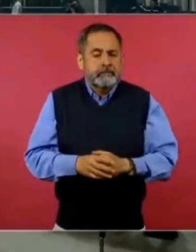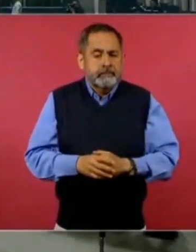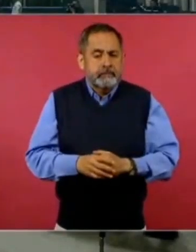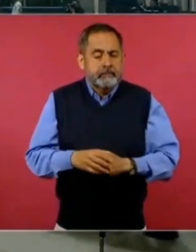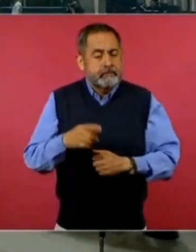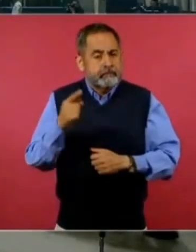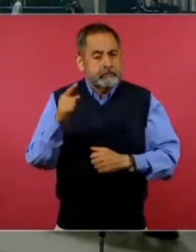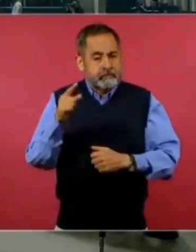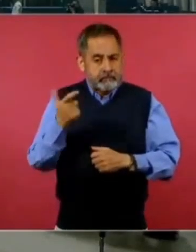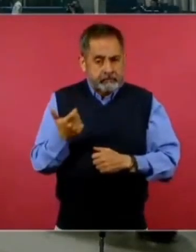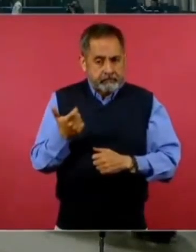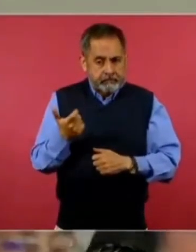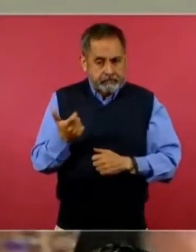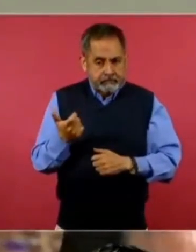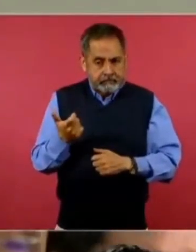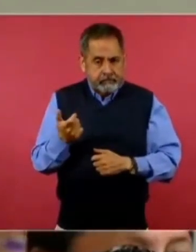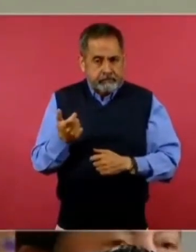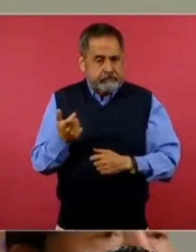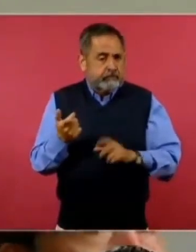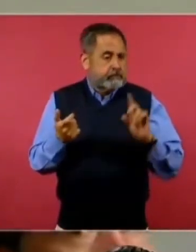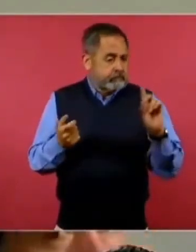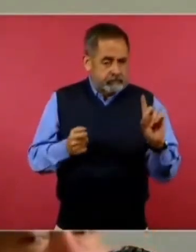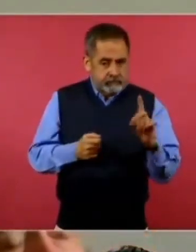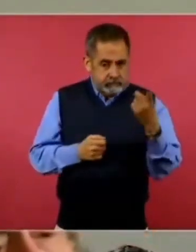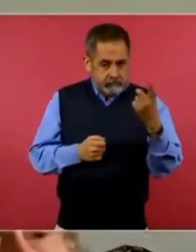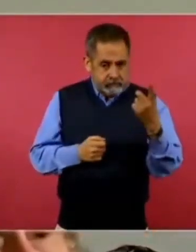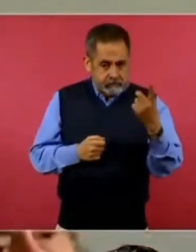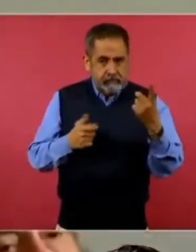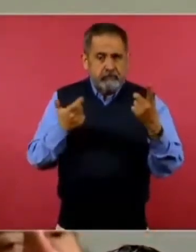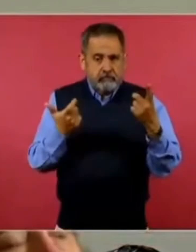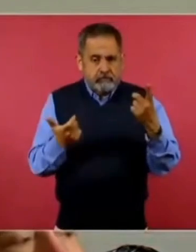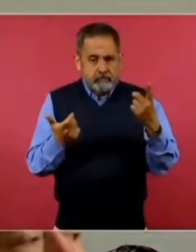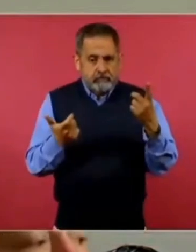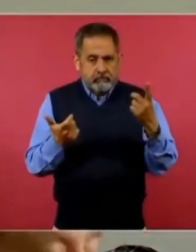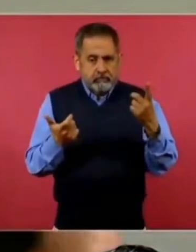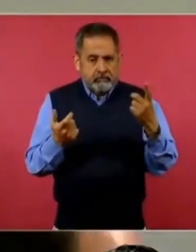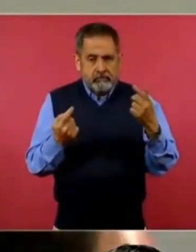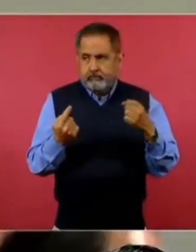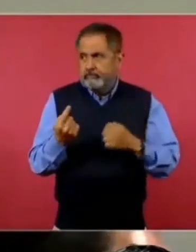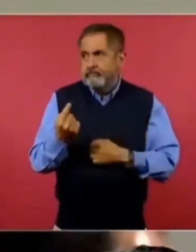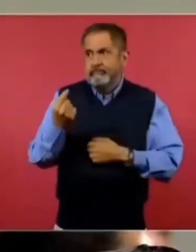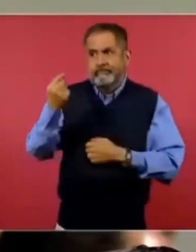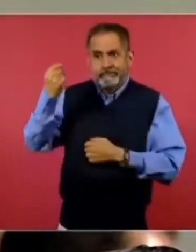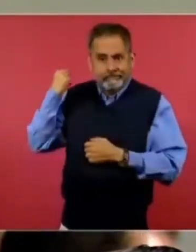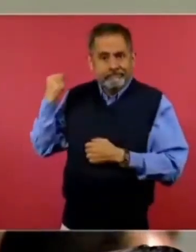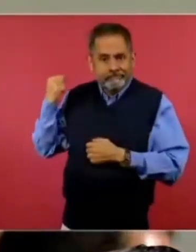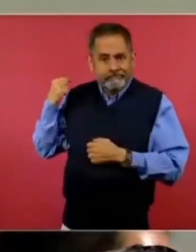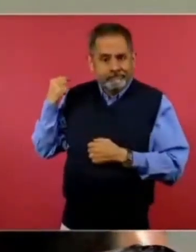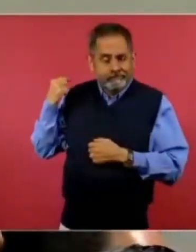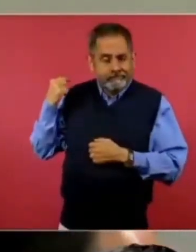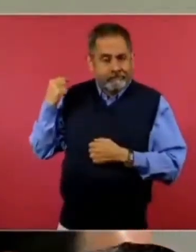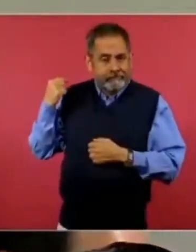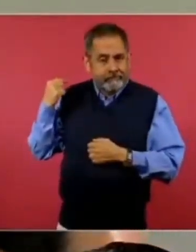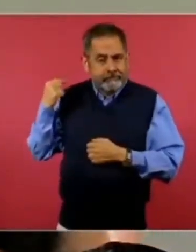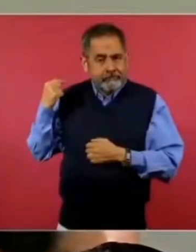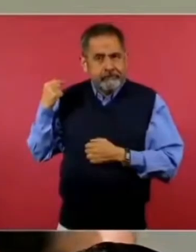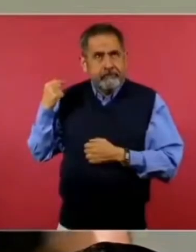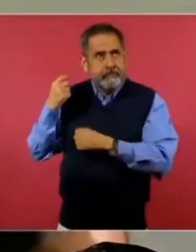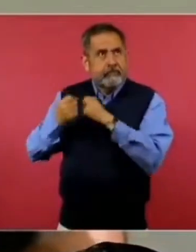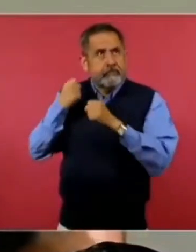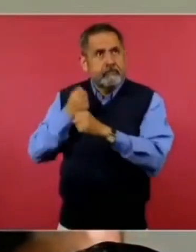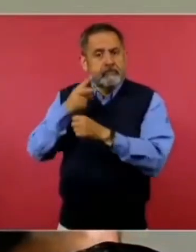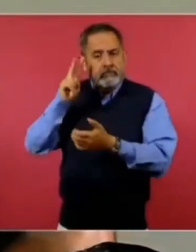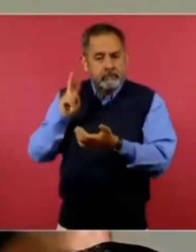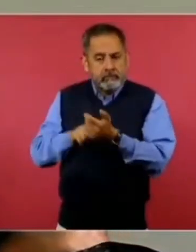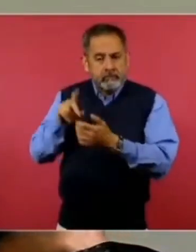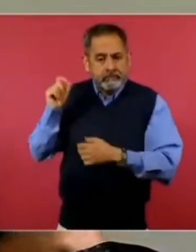peso, el tipo de cambio, el peso, tuvo su peor semestre desde